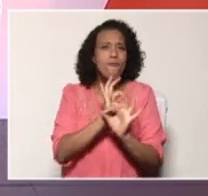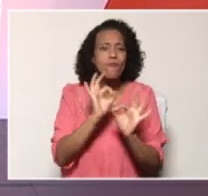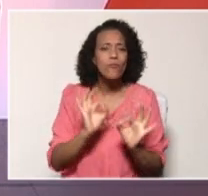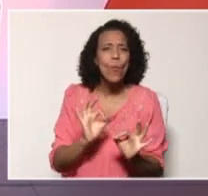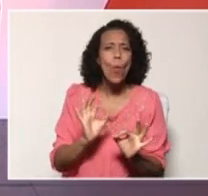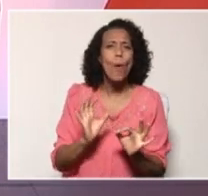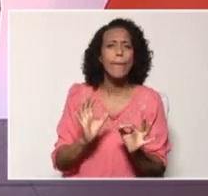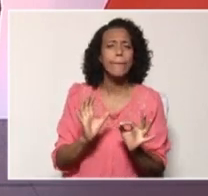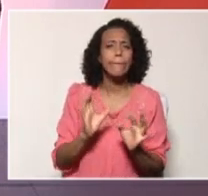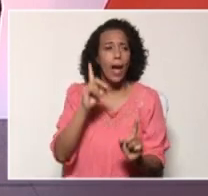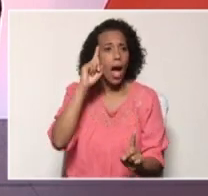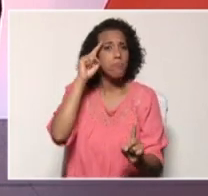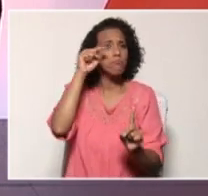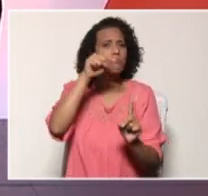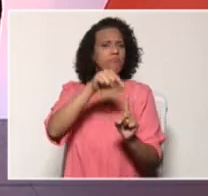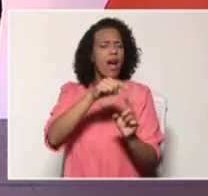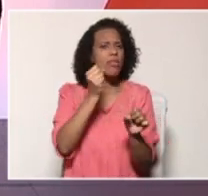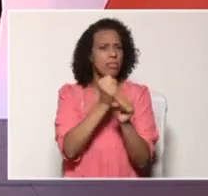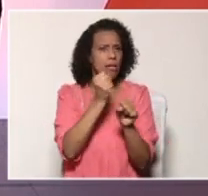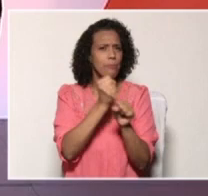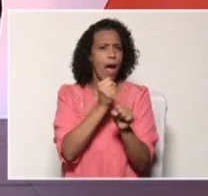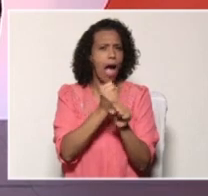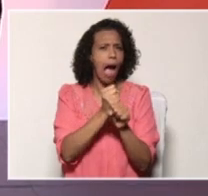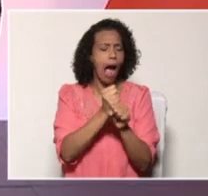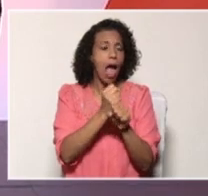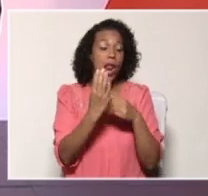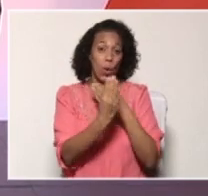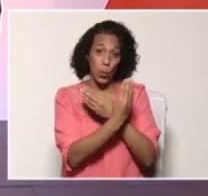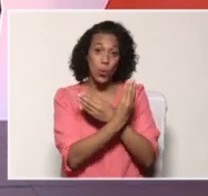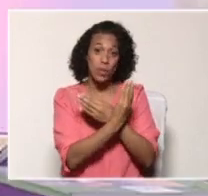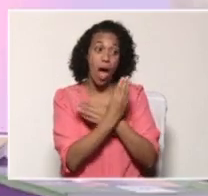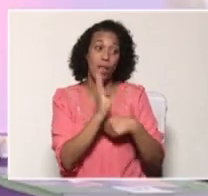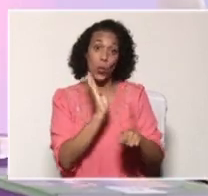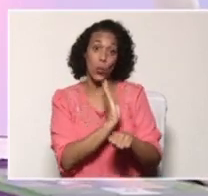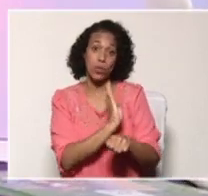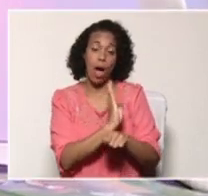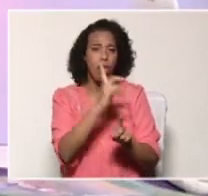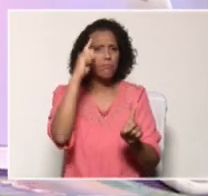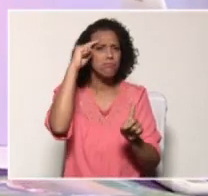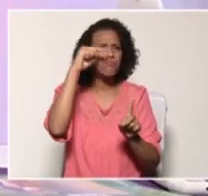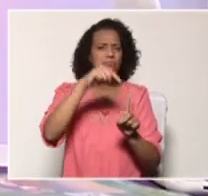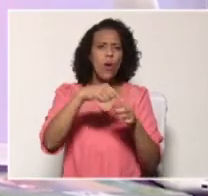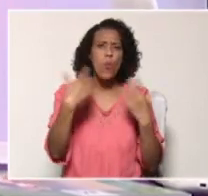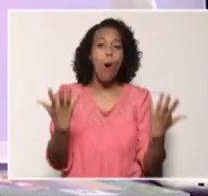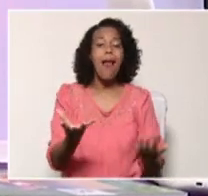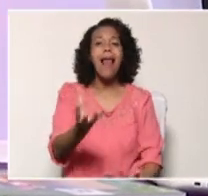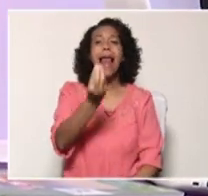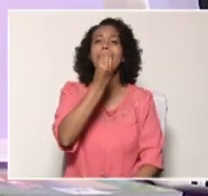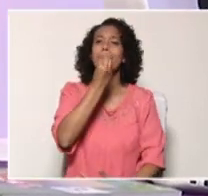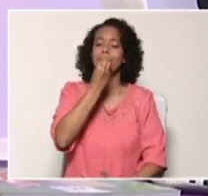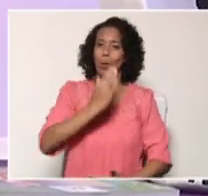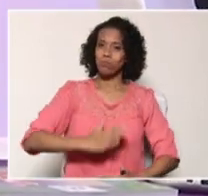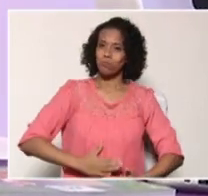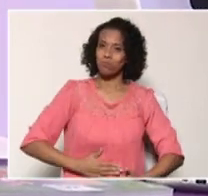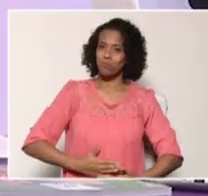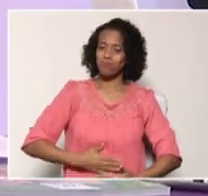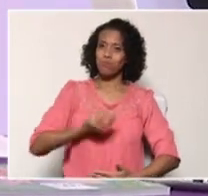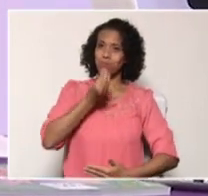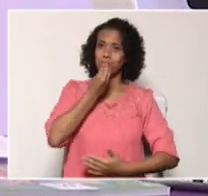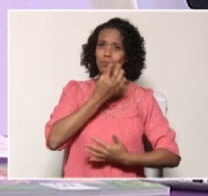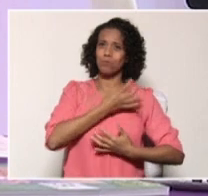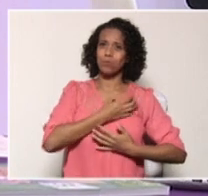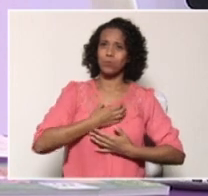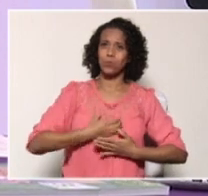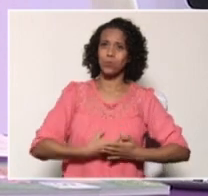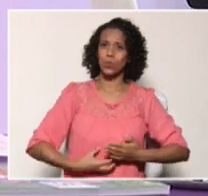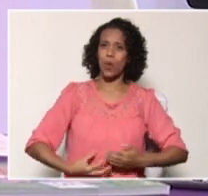de las funciones que debemos trabajar para el cuidado tiene que ver con la alimentación. Hemos